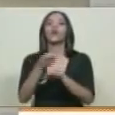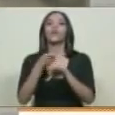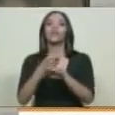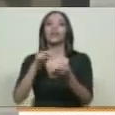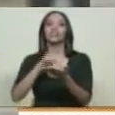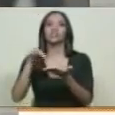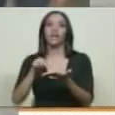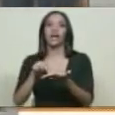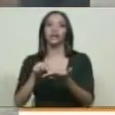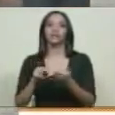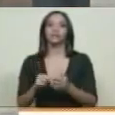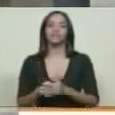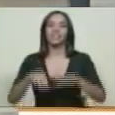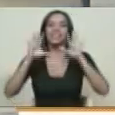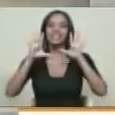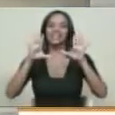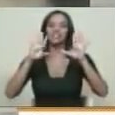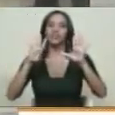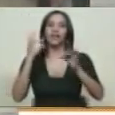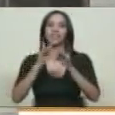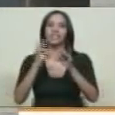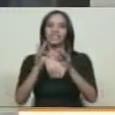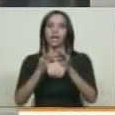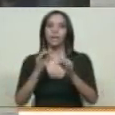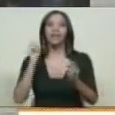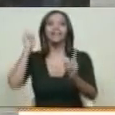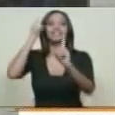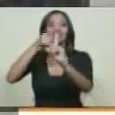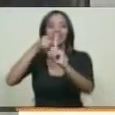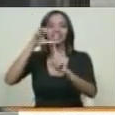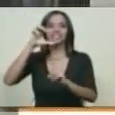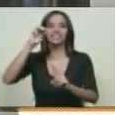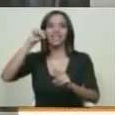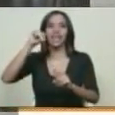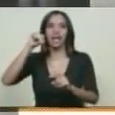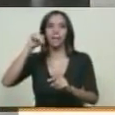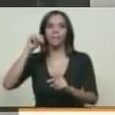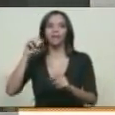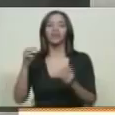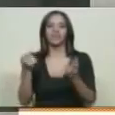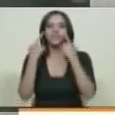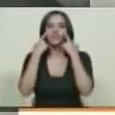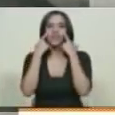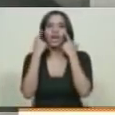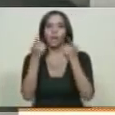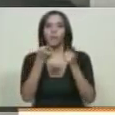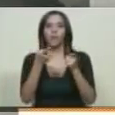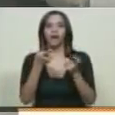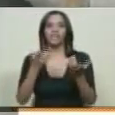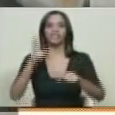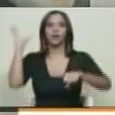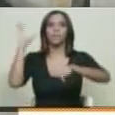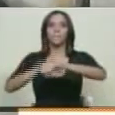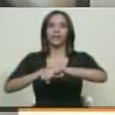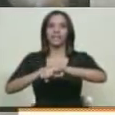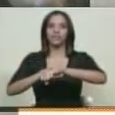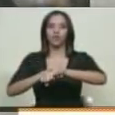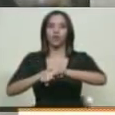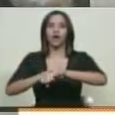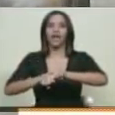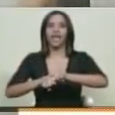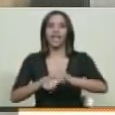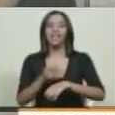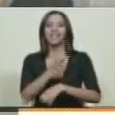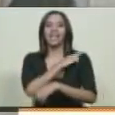El 19 de septiembre y desde el central madrileño ubicado aquí en La Urbina, vemos como en estos momentos está siendo detenido el gerente de